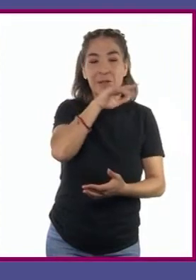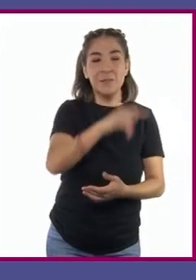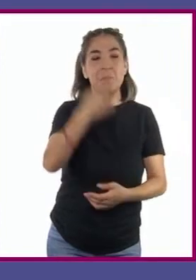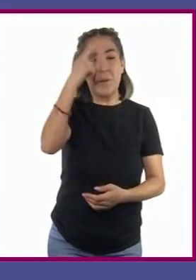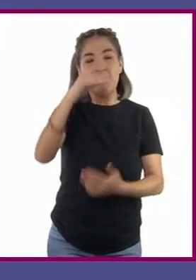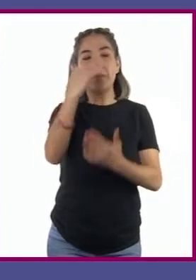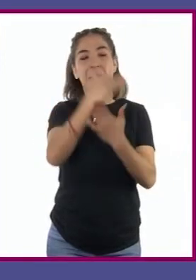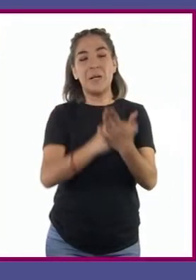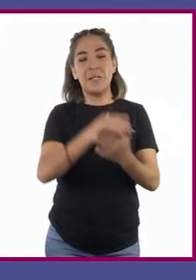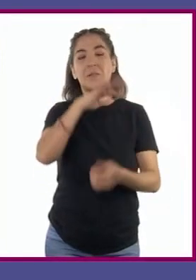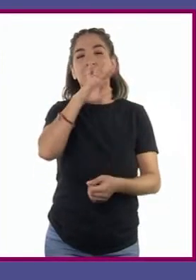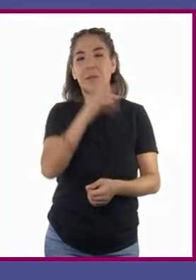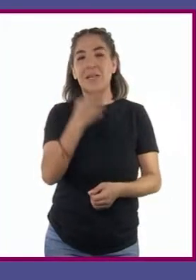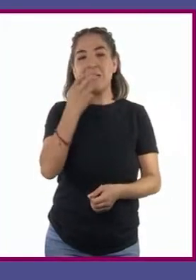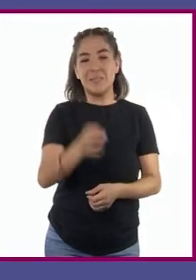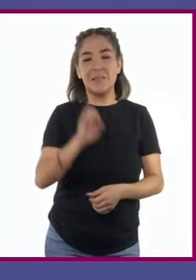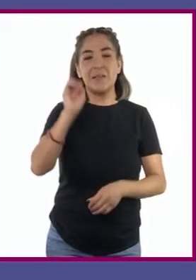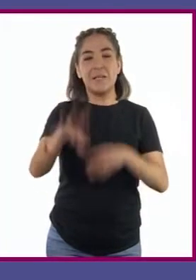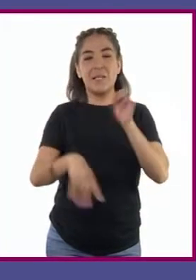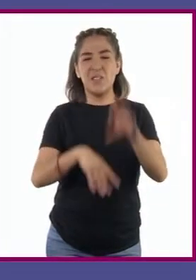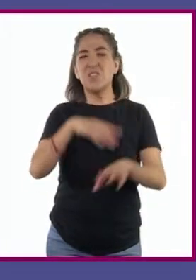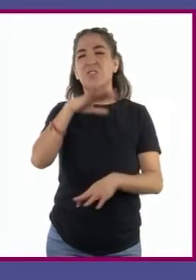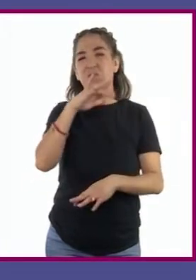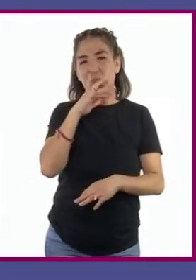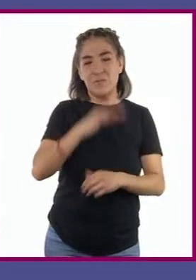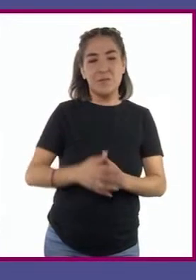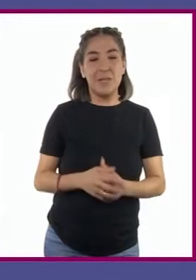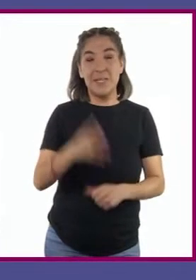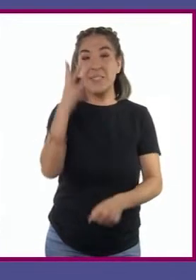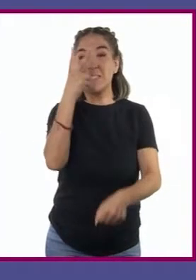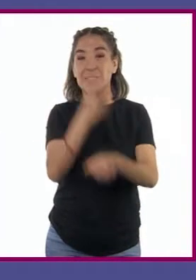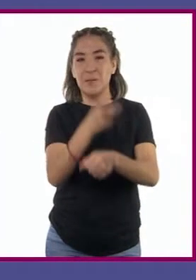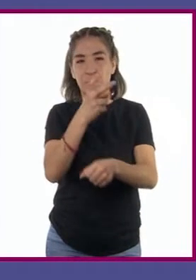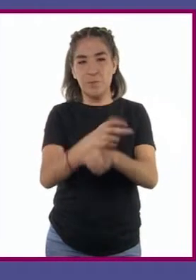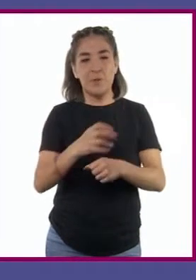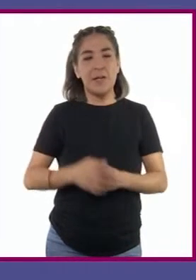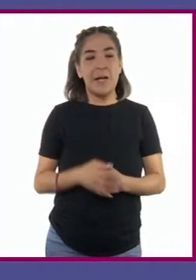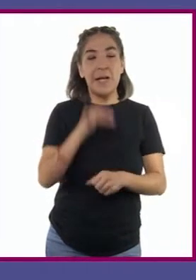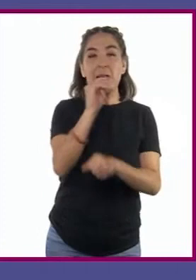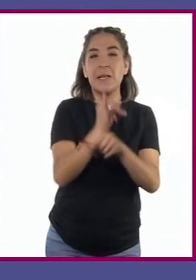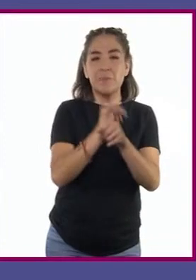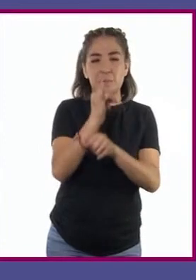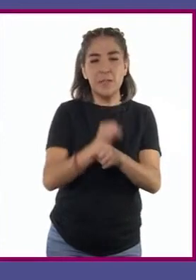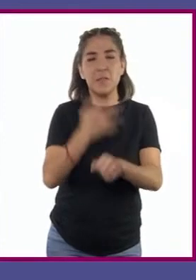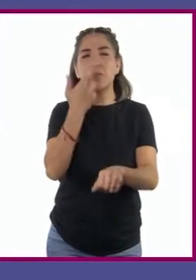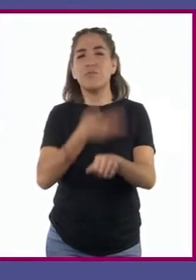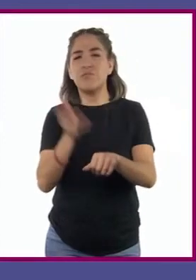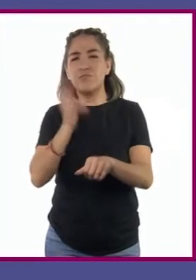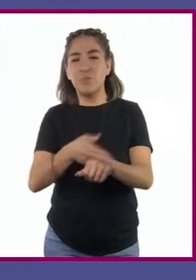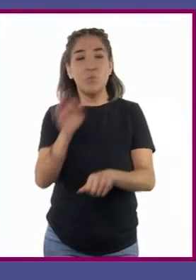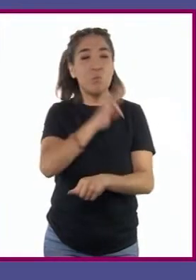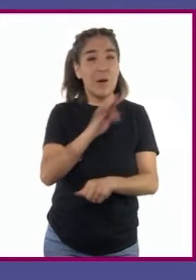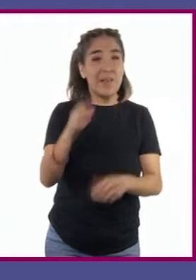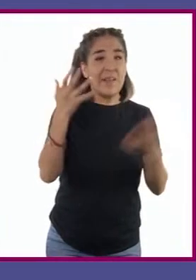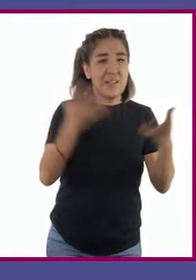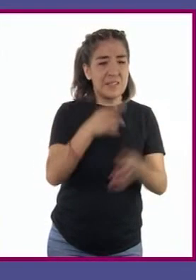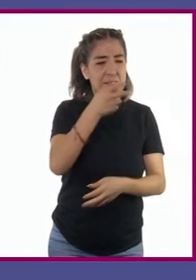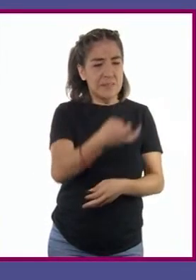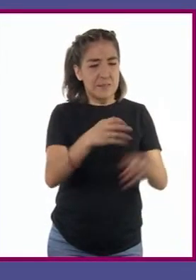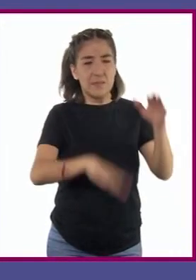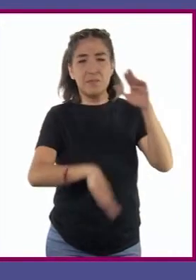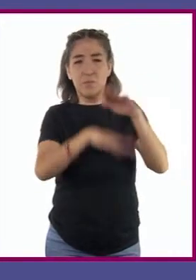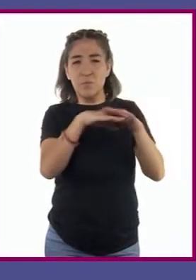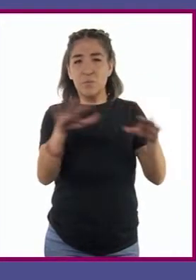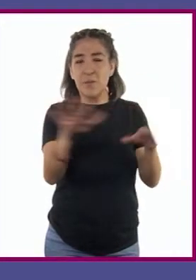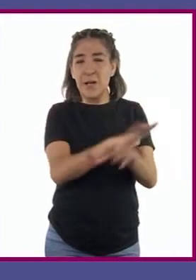reducir la cantidad de residuos contaminantes. Segundo, investigar y gestionar si es viable el desarrollo de